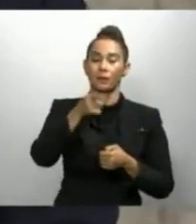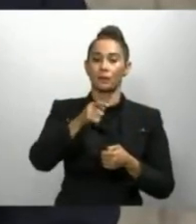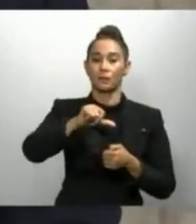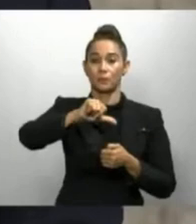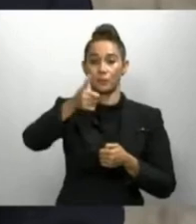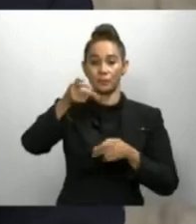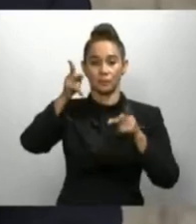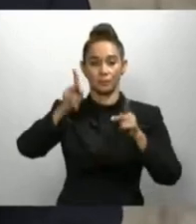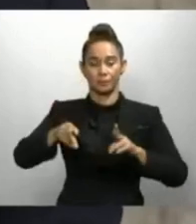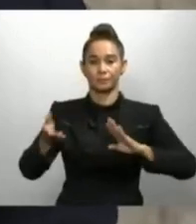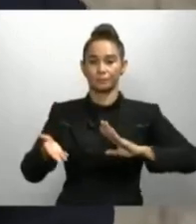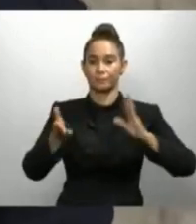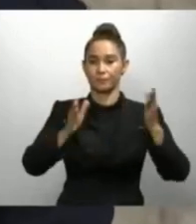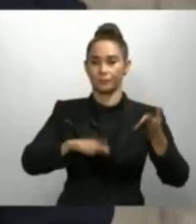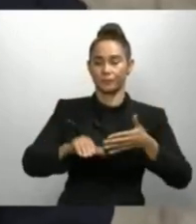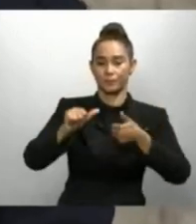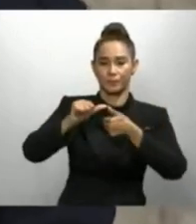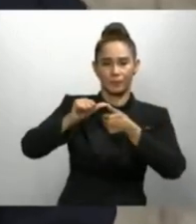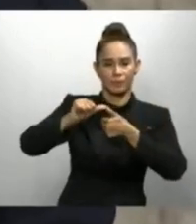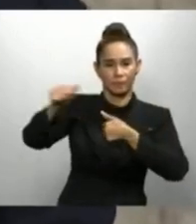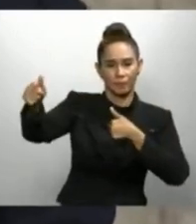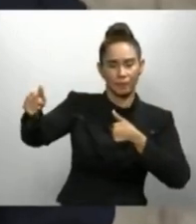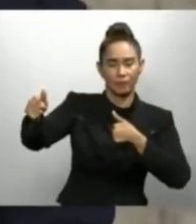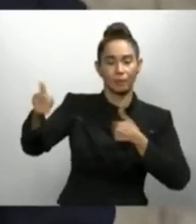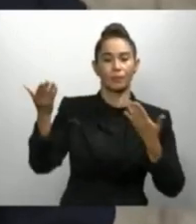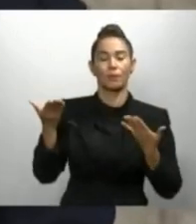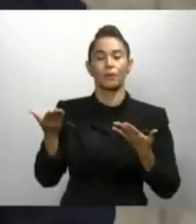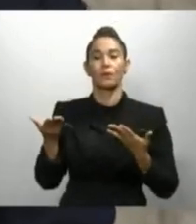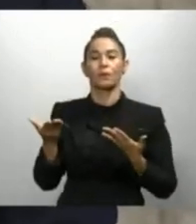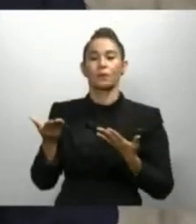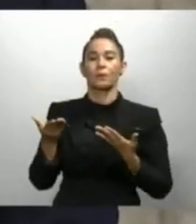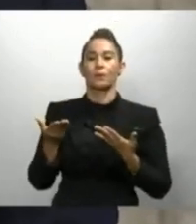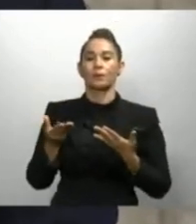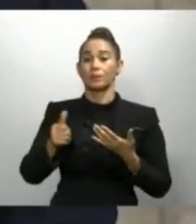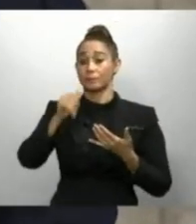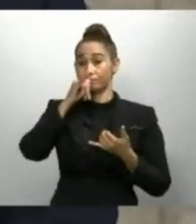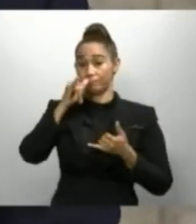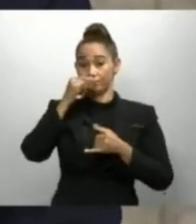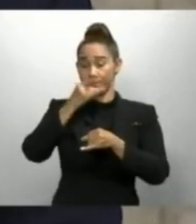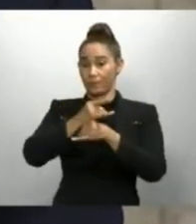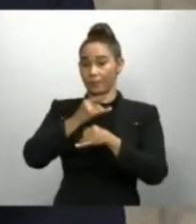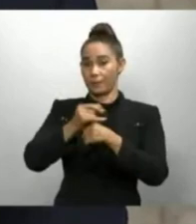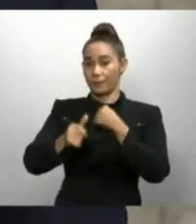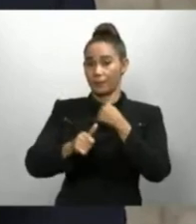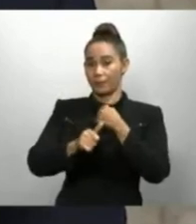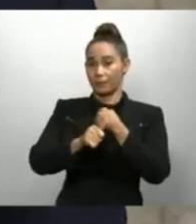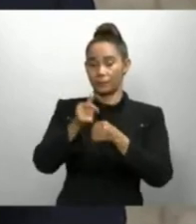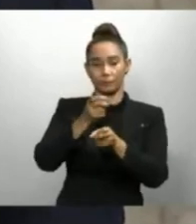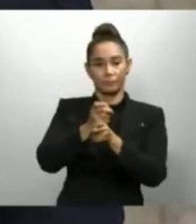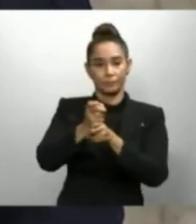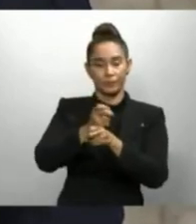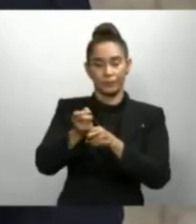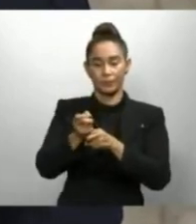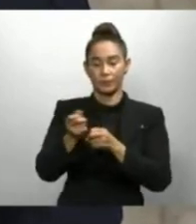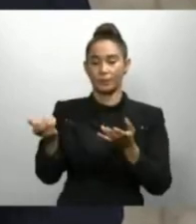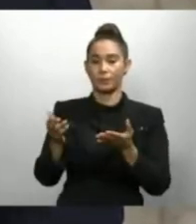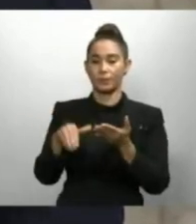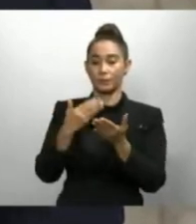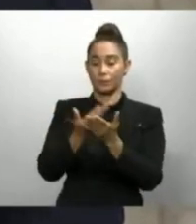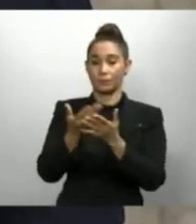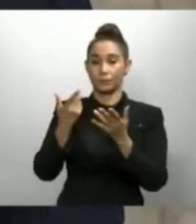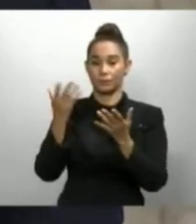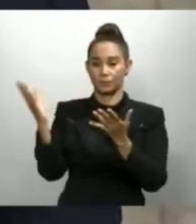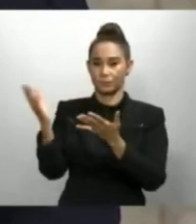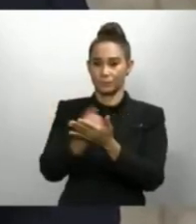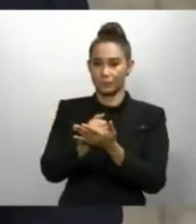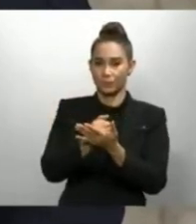aislados de personas muy distantes que aparecieron intoxicados, pero al llegar la mayoría a tiempo, el esquema, si